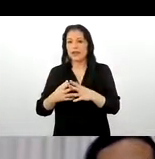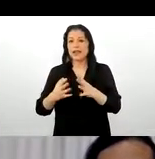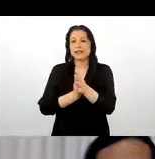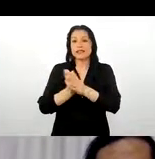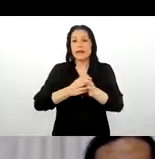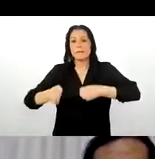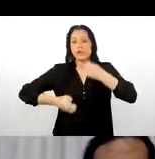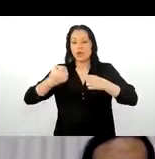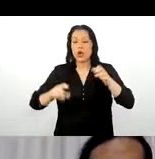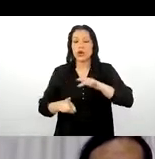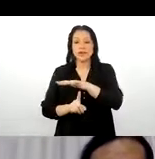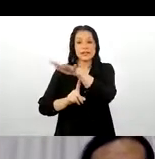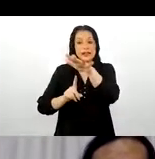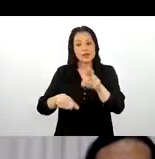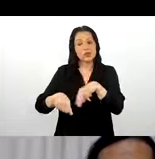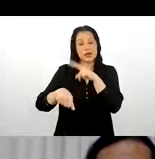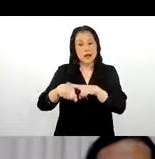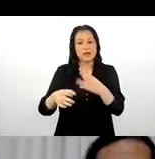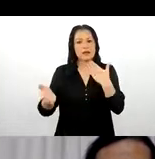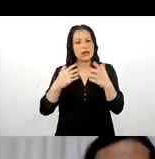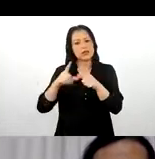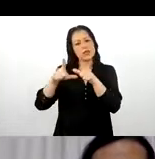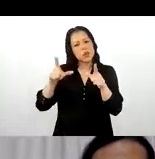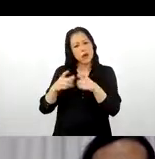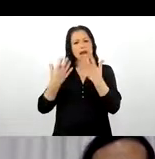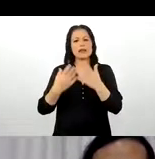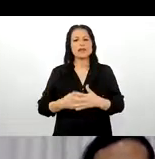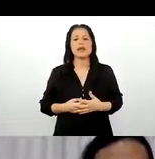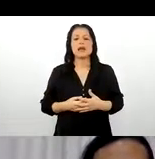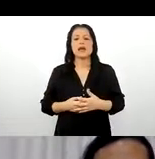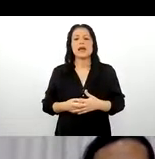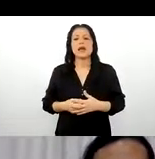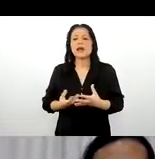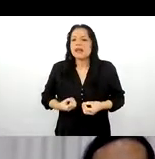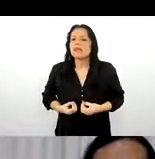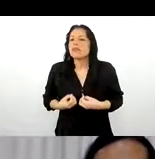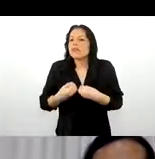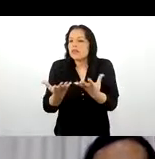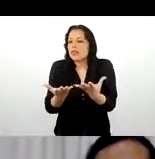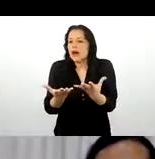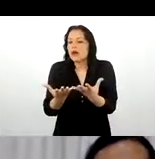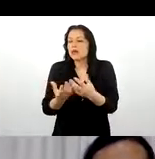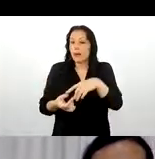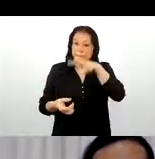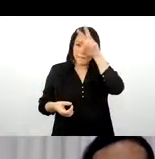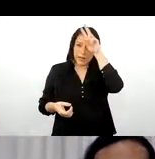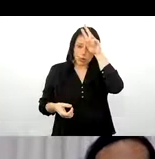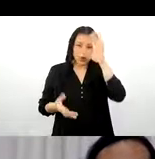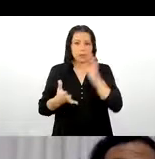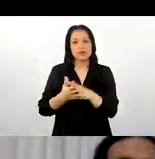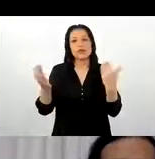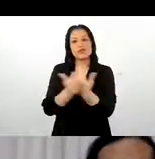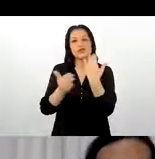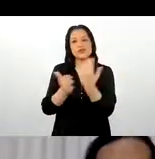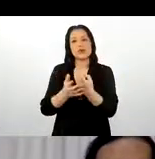naturaleza, hablamos de espacios y destinos que ofrece el destino Perú, como son los emprendimientos o